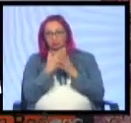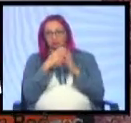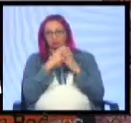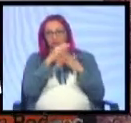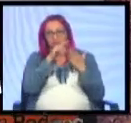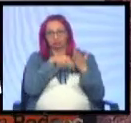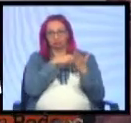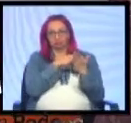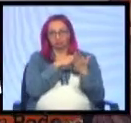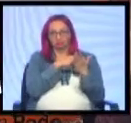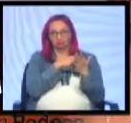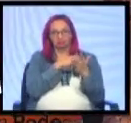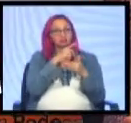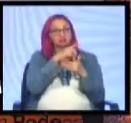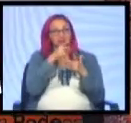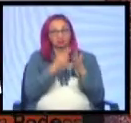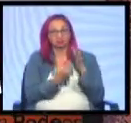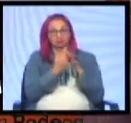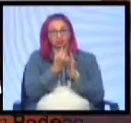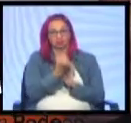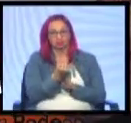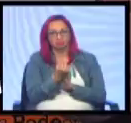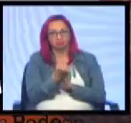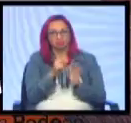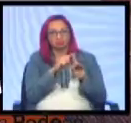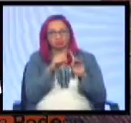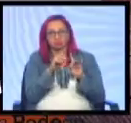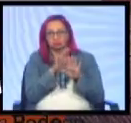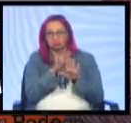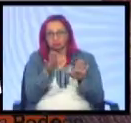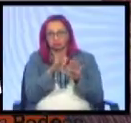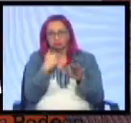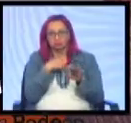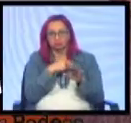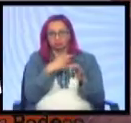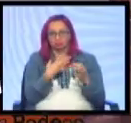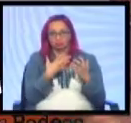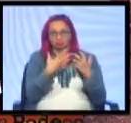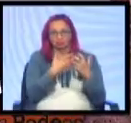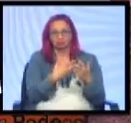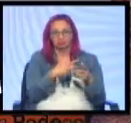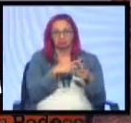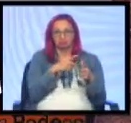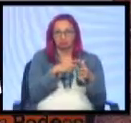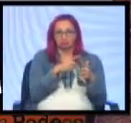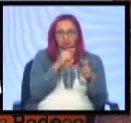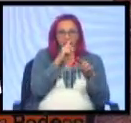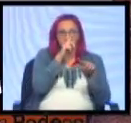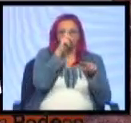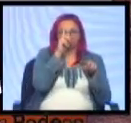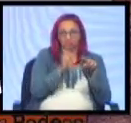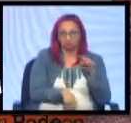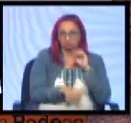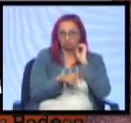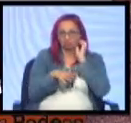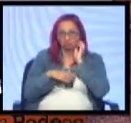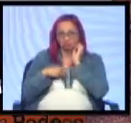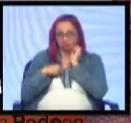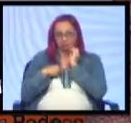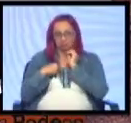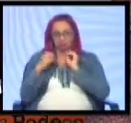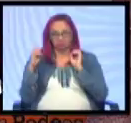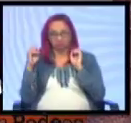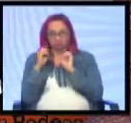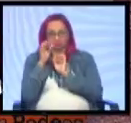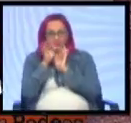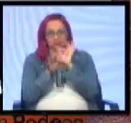concesión de lotería por la que ganan una comisión, pero hasta ahí llega nuestra relación. Sí. Entonces no podemos asumir